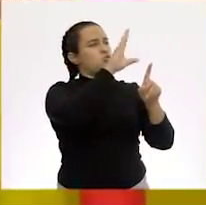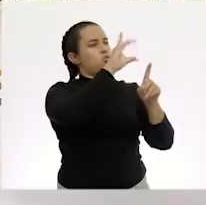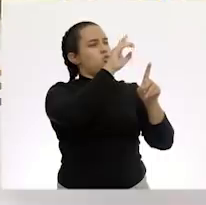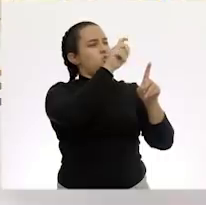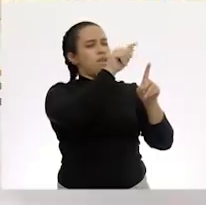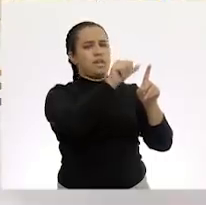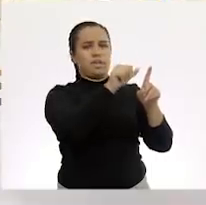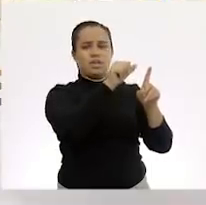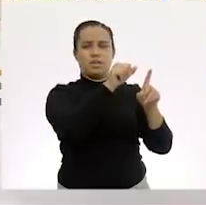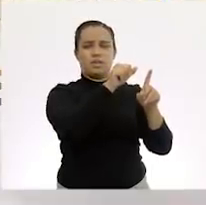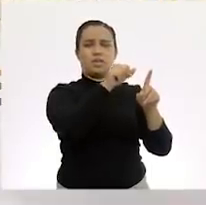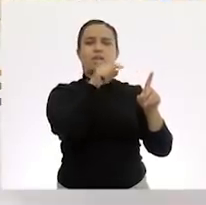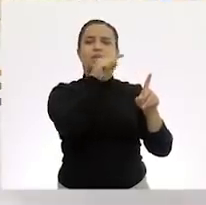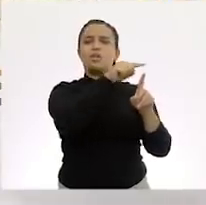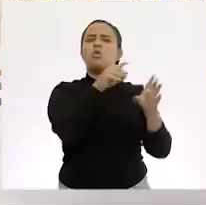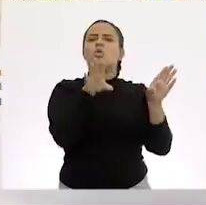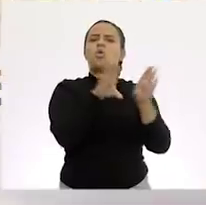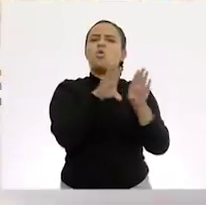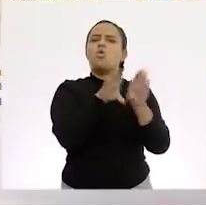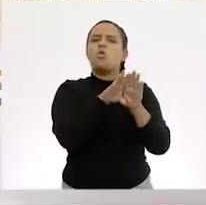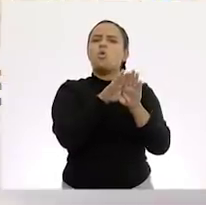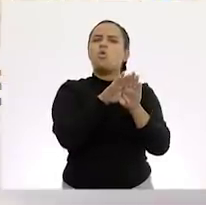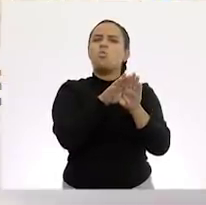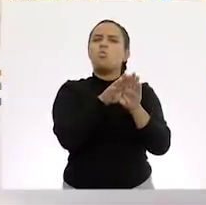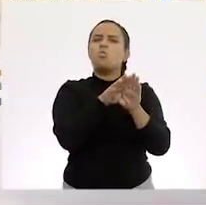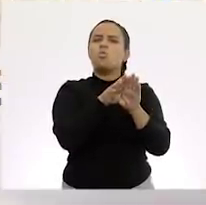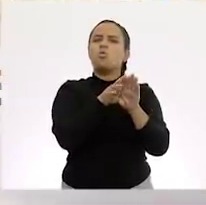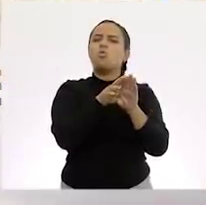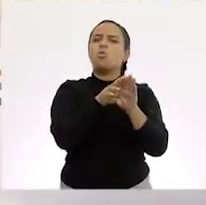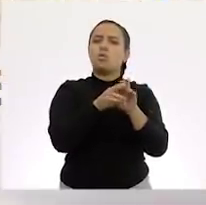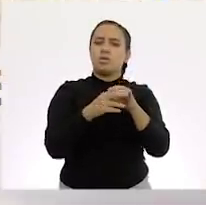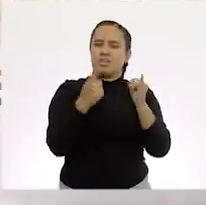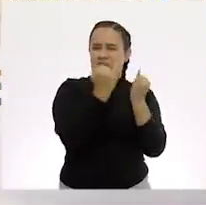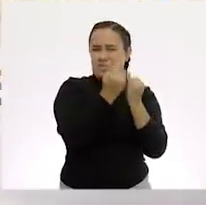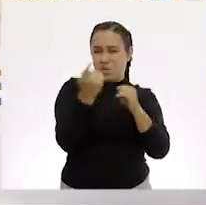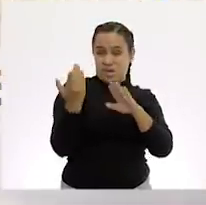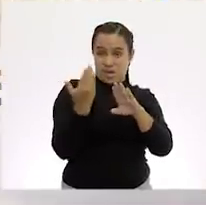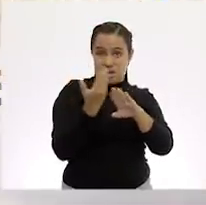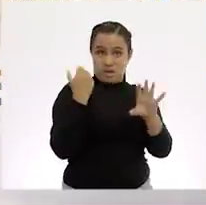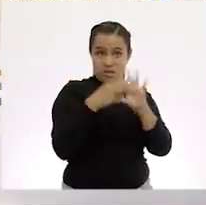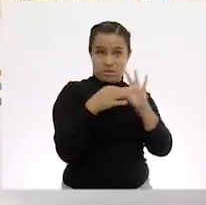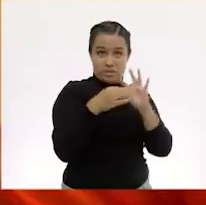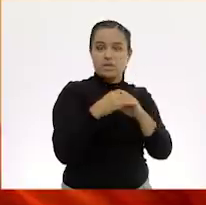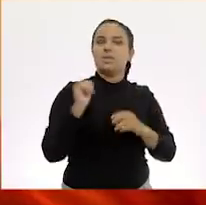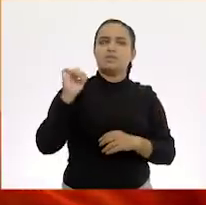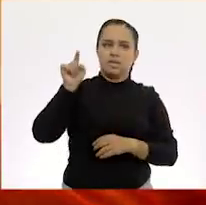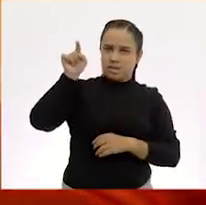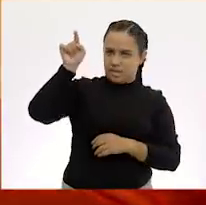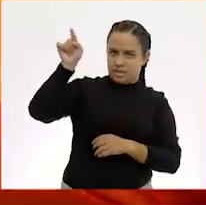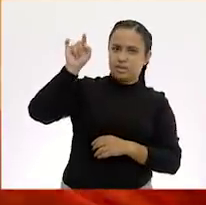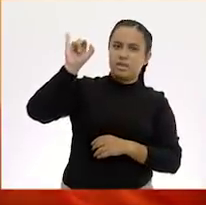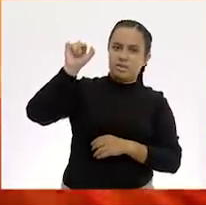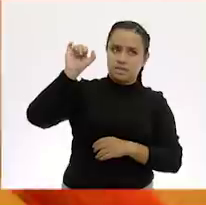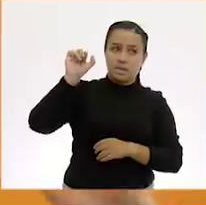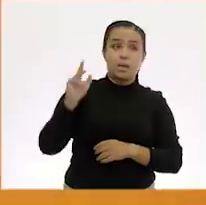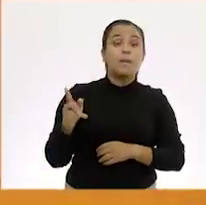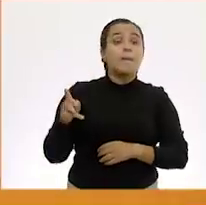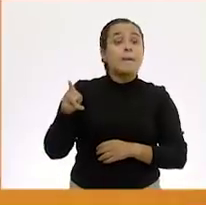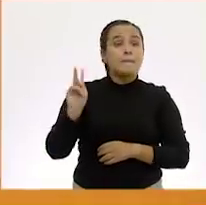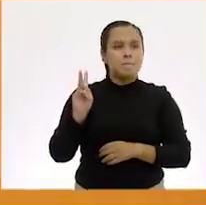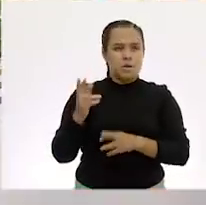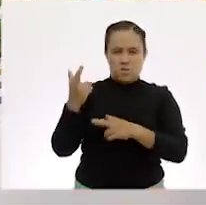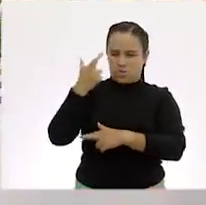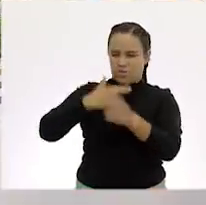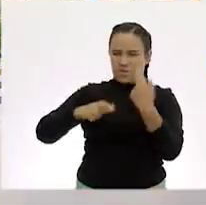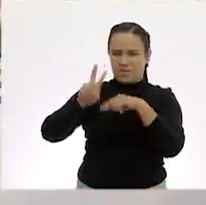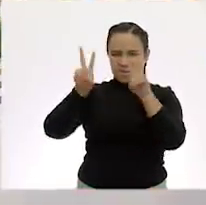¿Ellas realizan la fotosíntesis de manera como tú nos explicaste? Sí, esta sí. Pero un poquito volviendo al